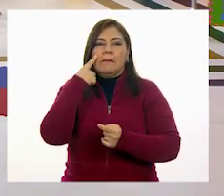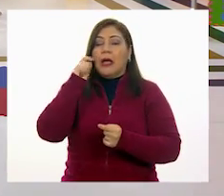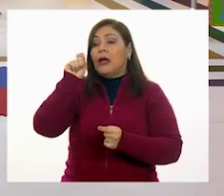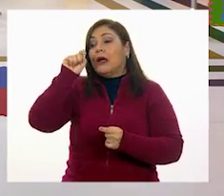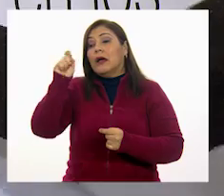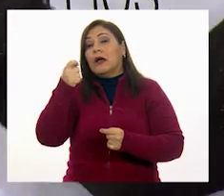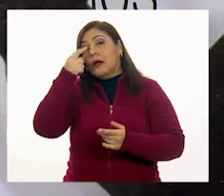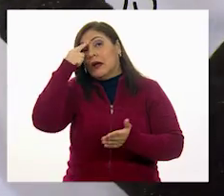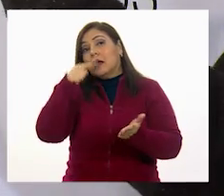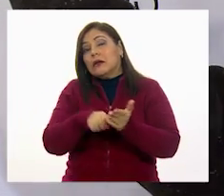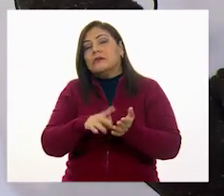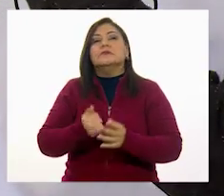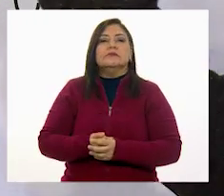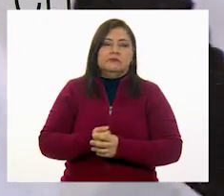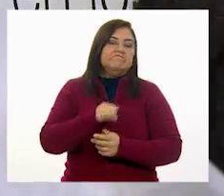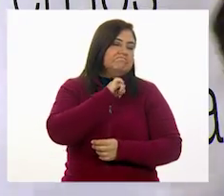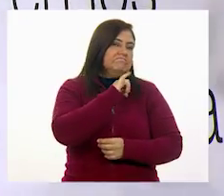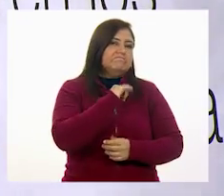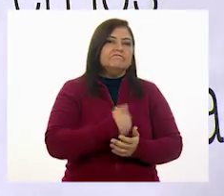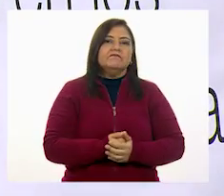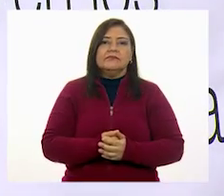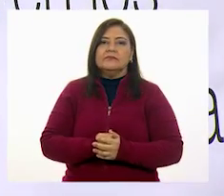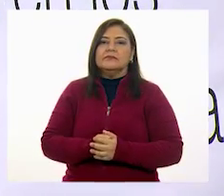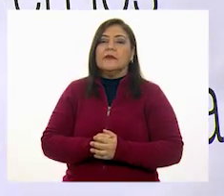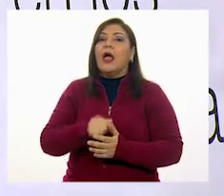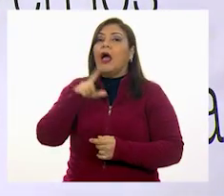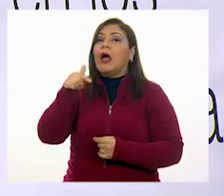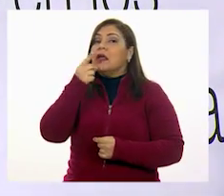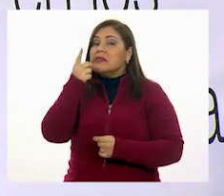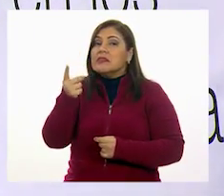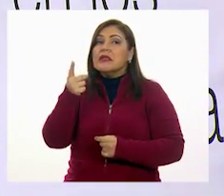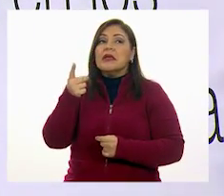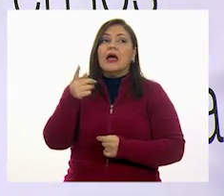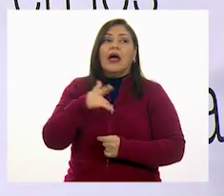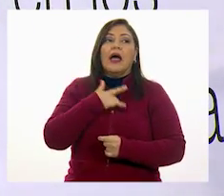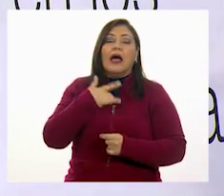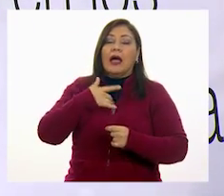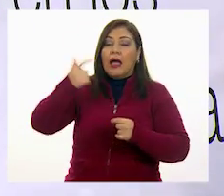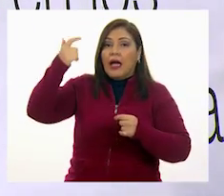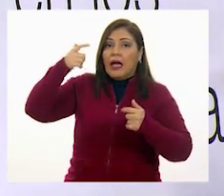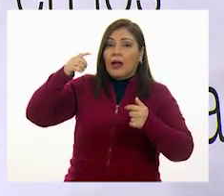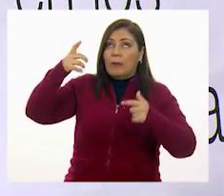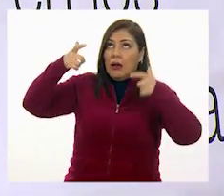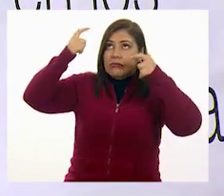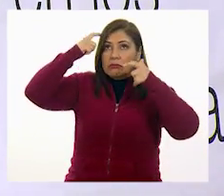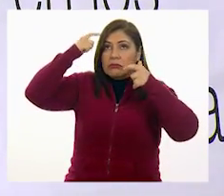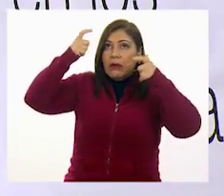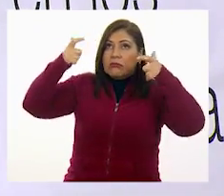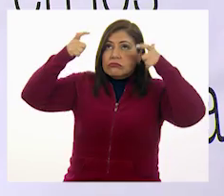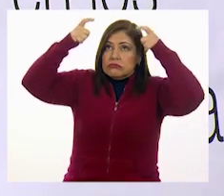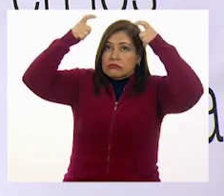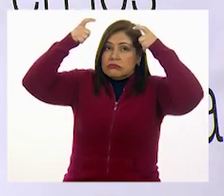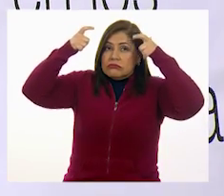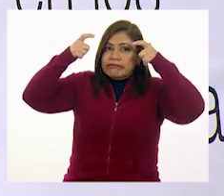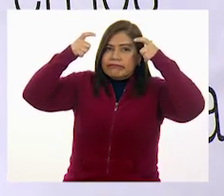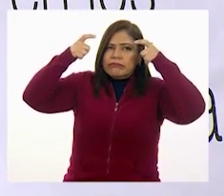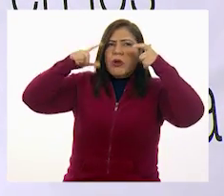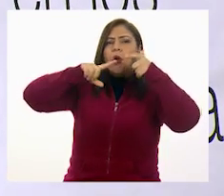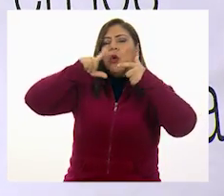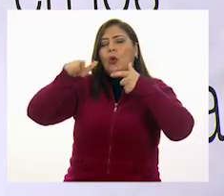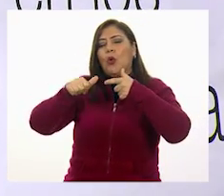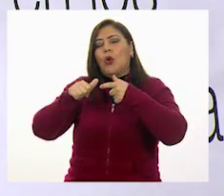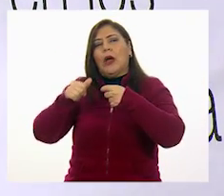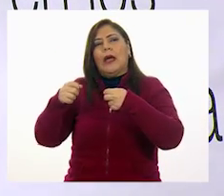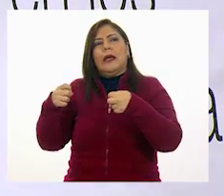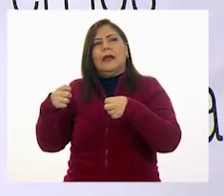¿no? Sí. Sí. Luego dice, sobre la cabeza llevaba el sombrero en los pies, los tenis